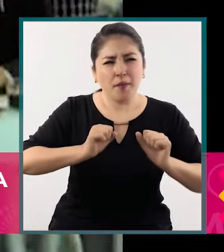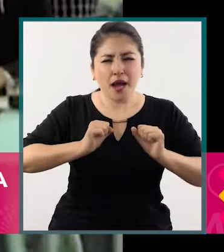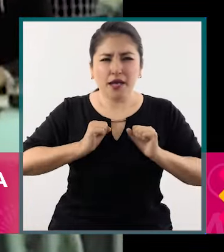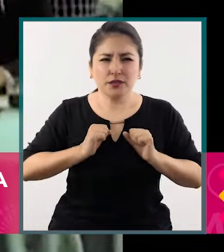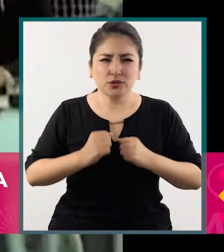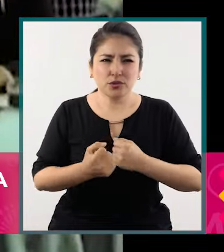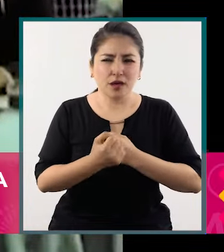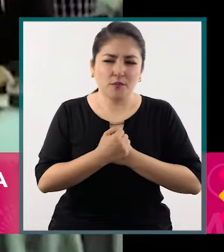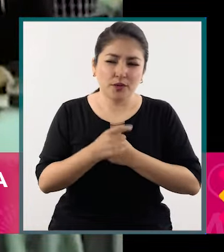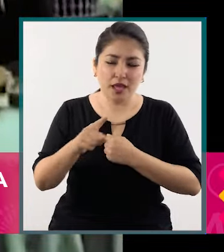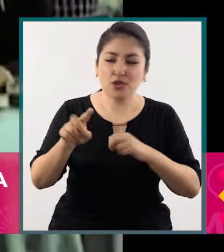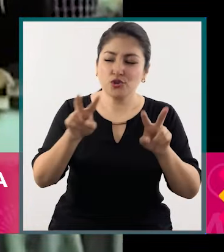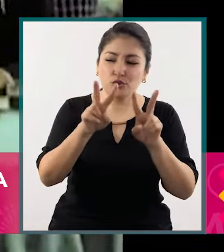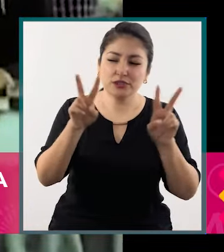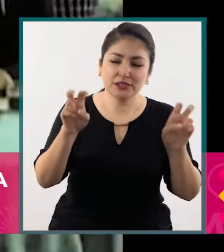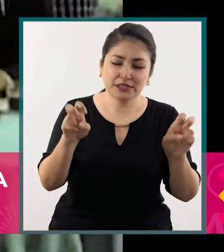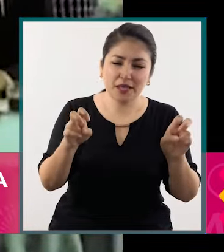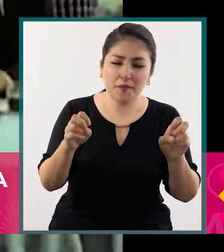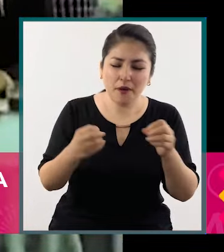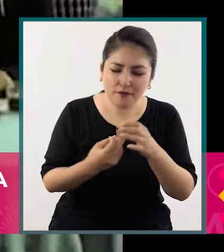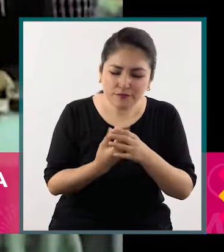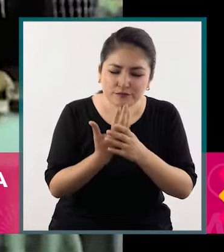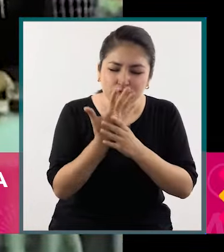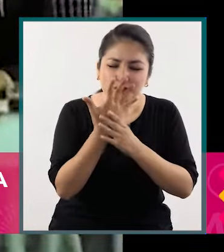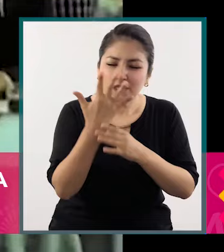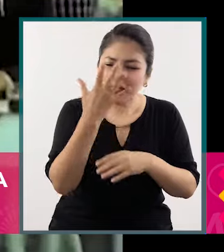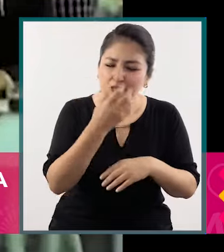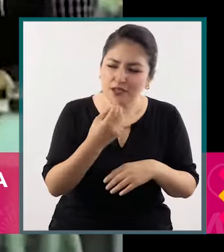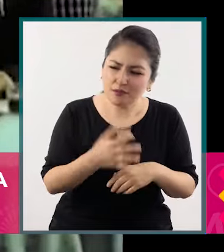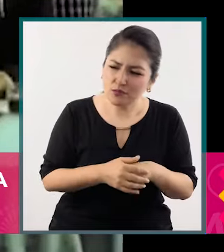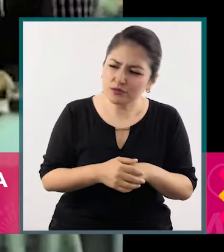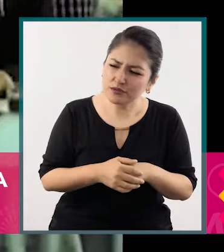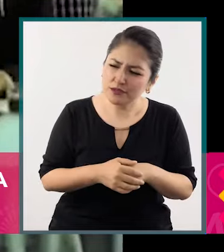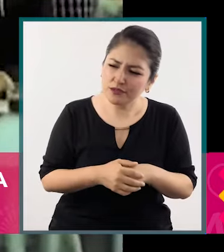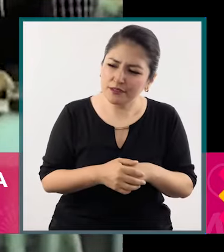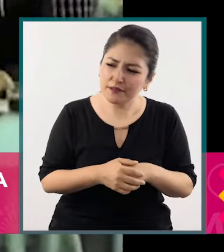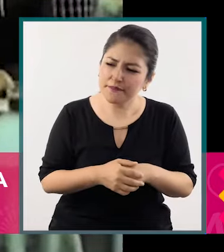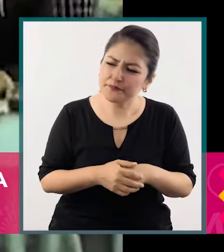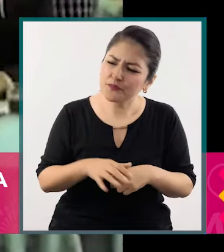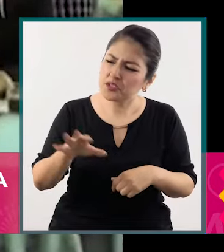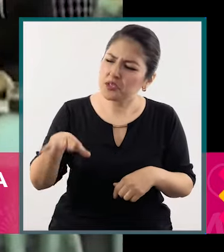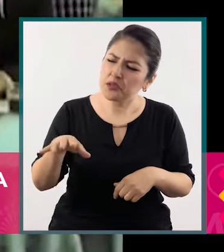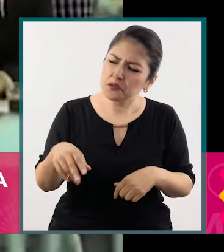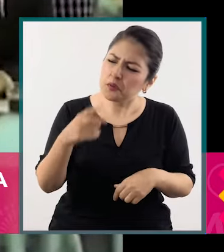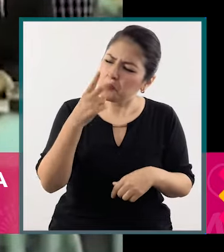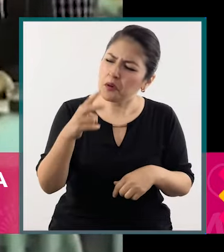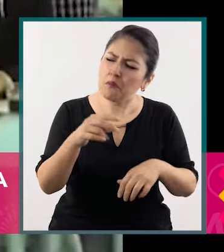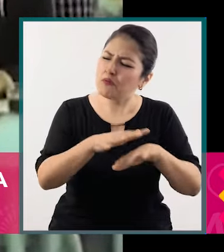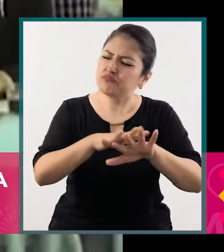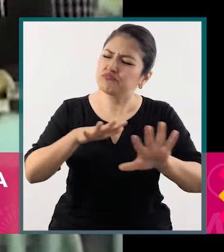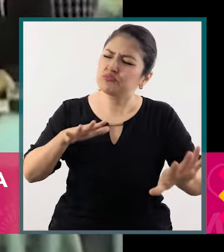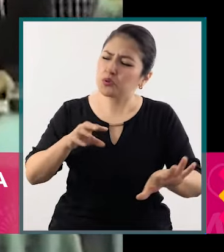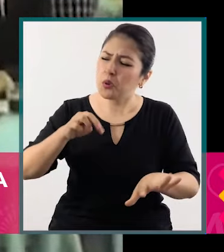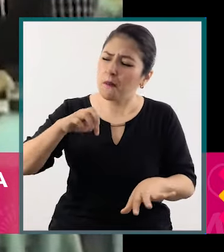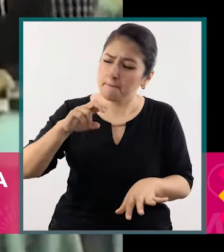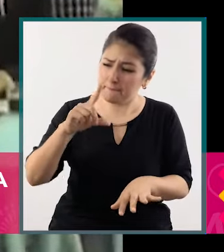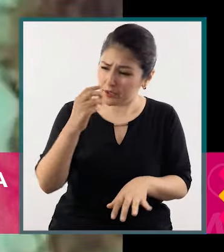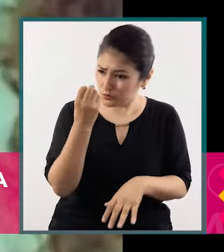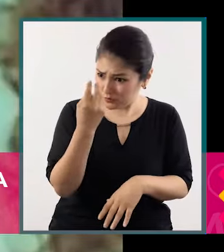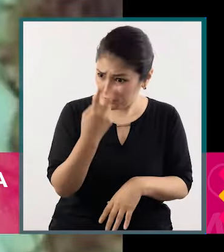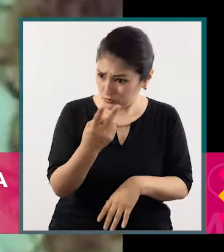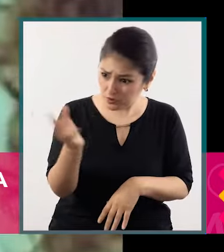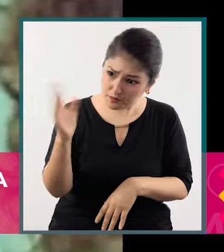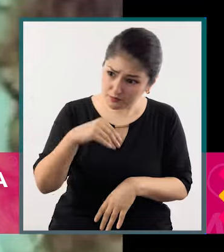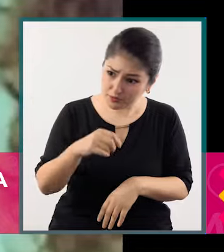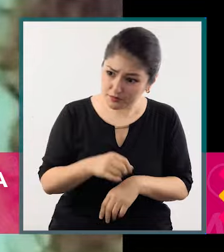con el tema Hermosa Flor, junto a grandes artistas. No me cobran nada. Además, creo que podemos ver el show de los Mirlos. ¿Qué te parece?